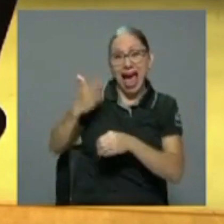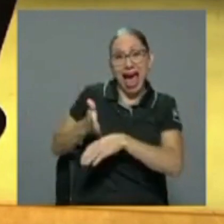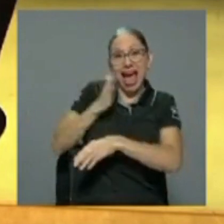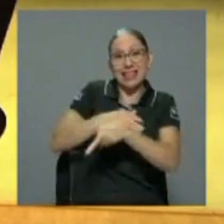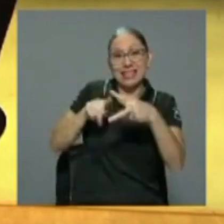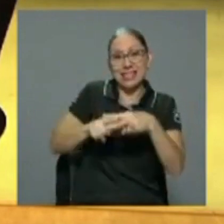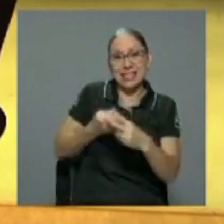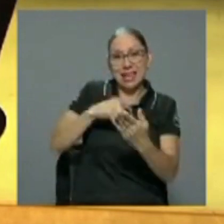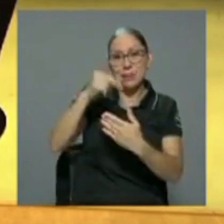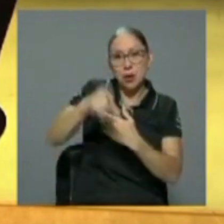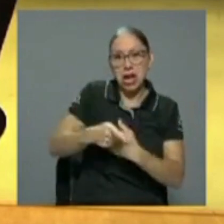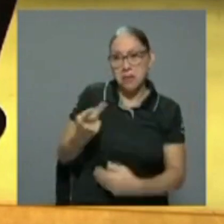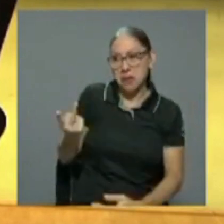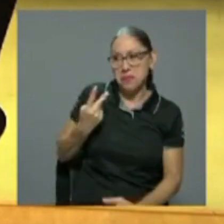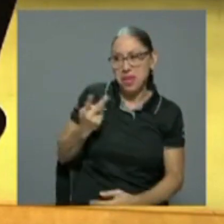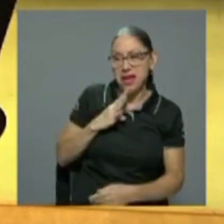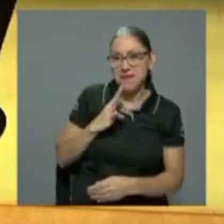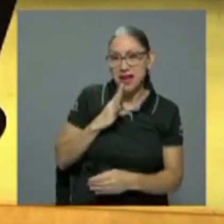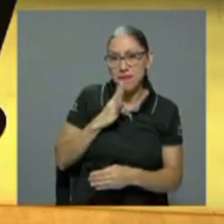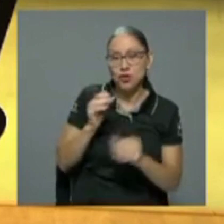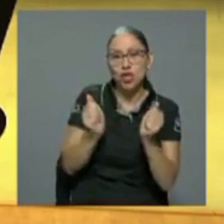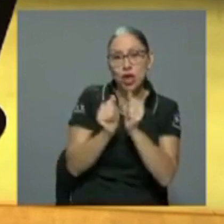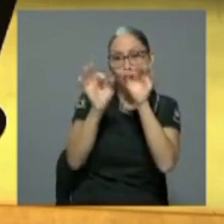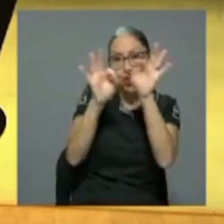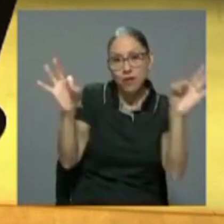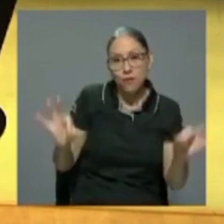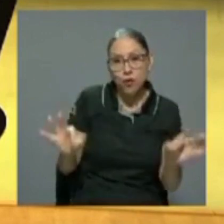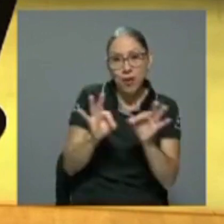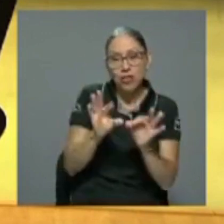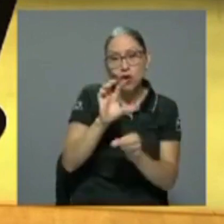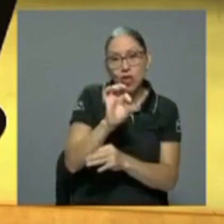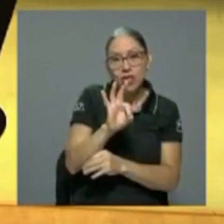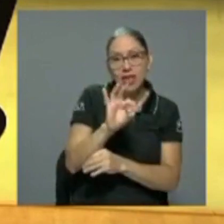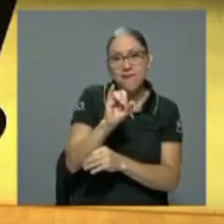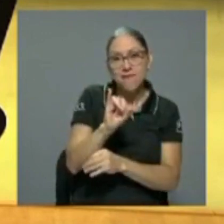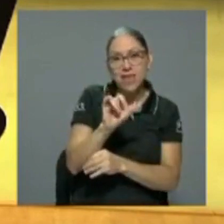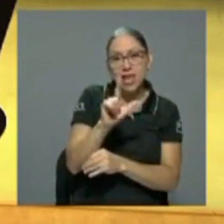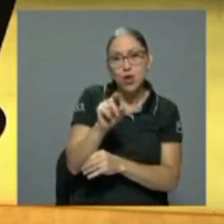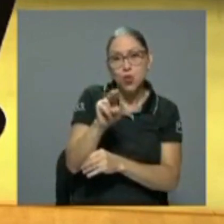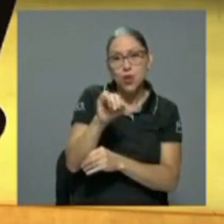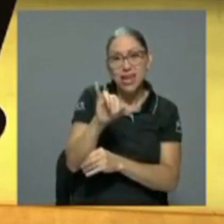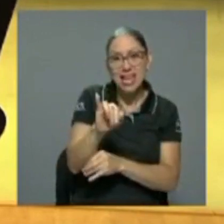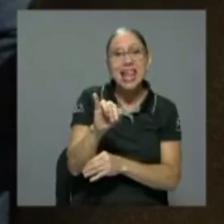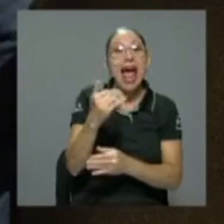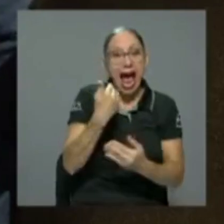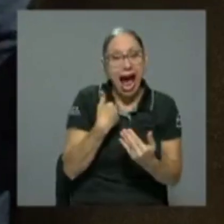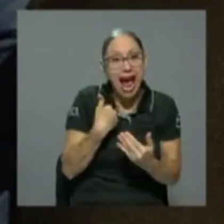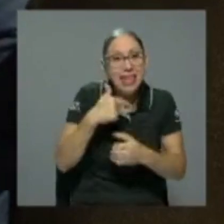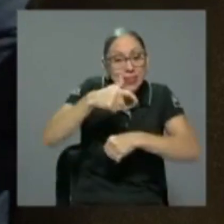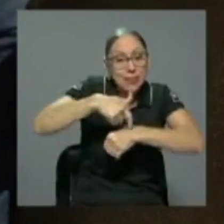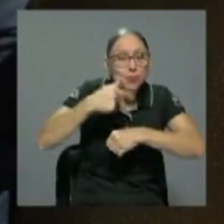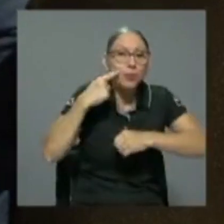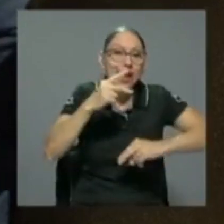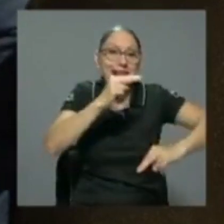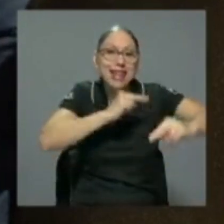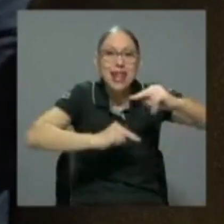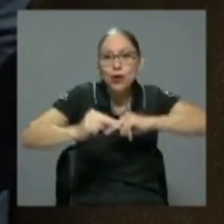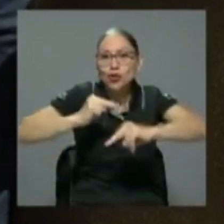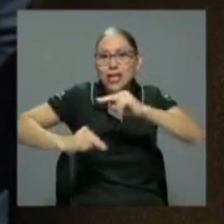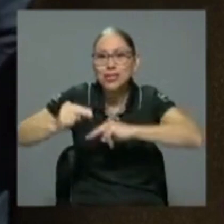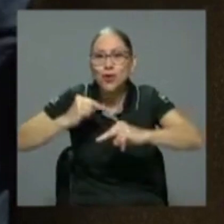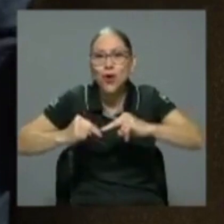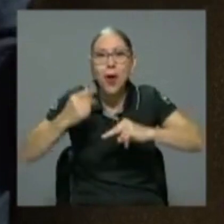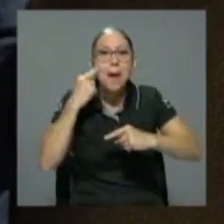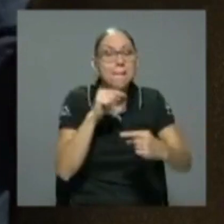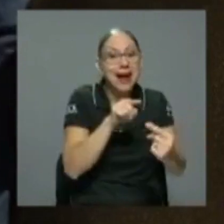programa, que en el formato de la Filuni hay unos espacios para negociación, para encuentros entre todas las personas